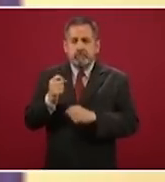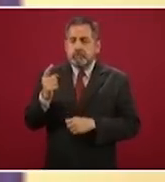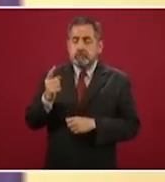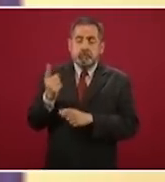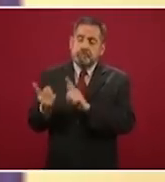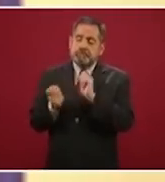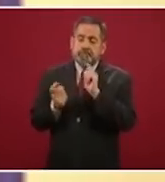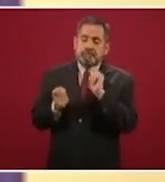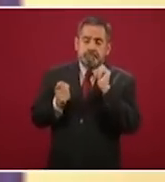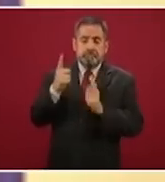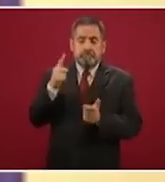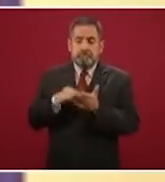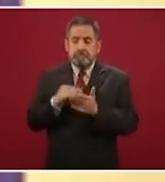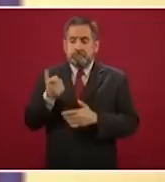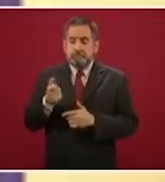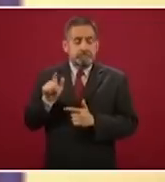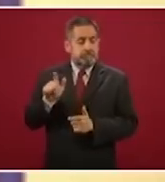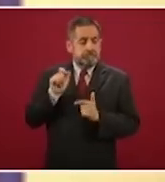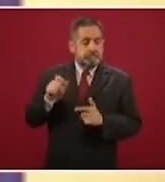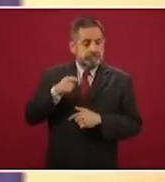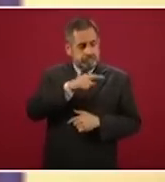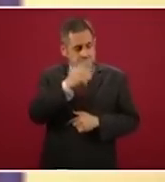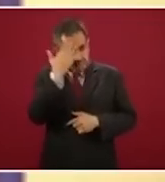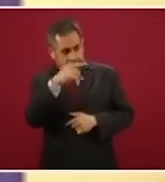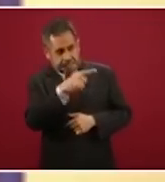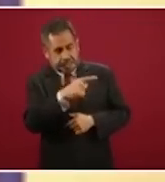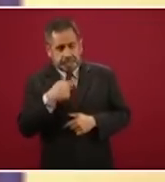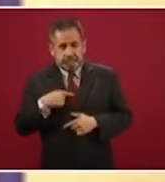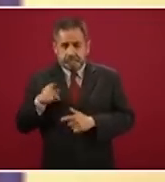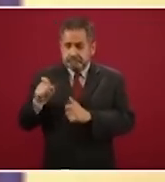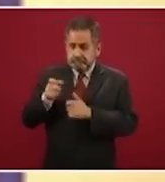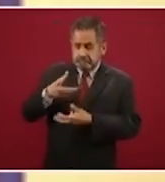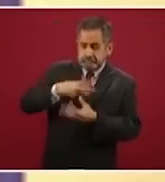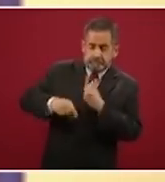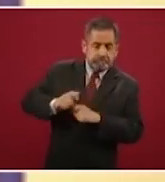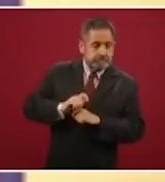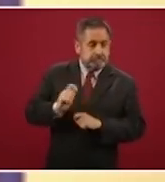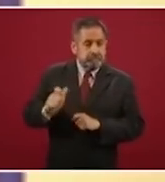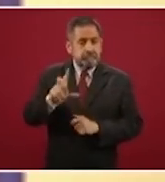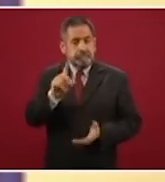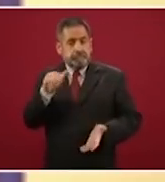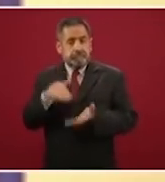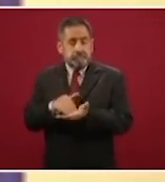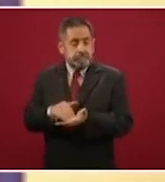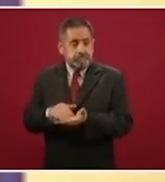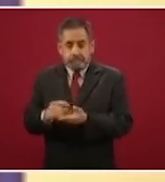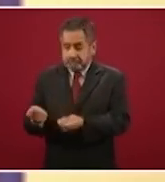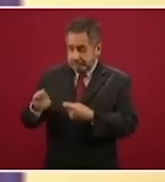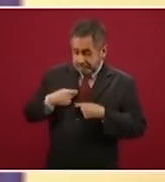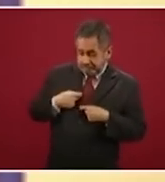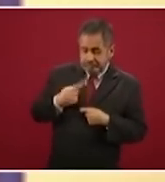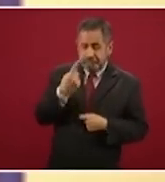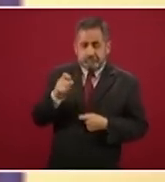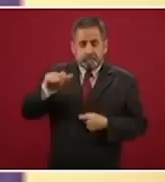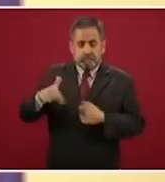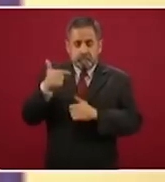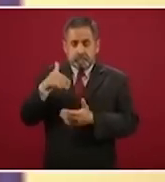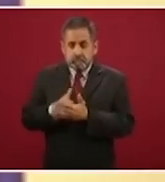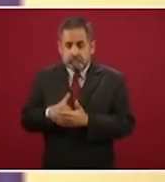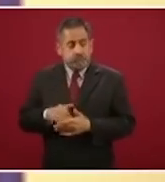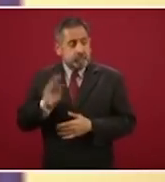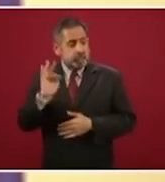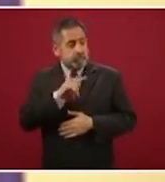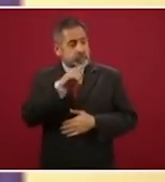1,000 pesos, pues que, como usted ve, en el rédito de 30,000 y con esto se me pagaron 112,000. Si